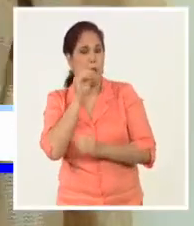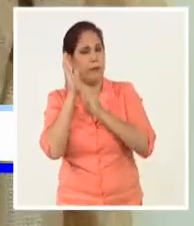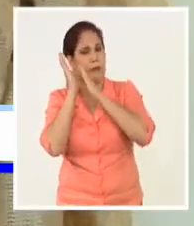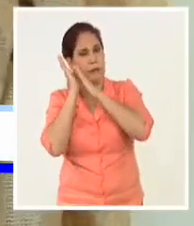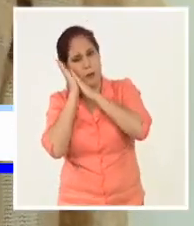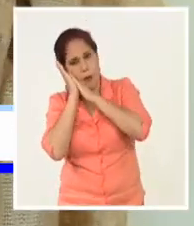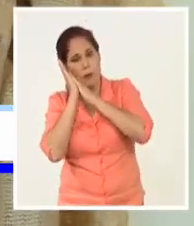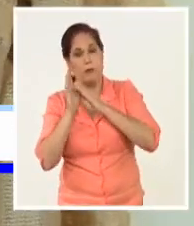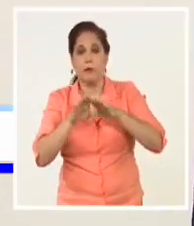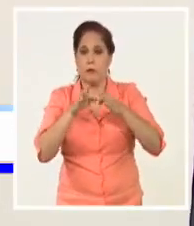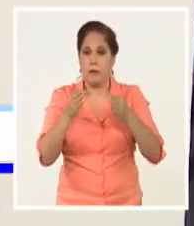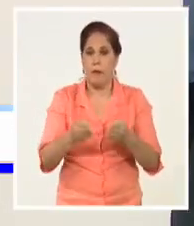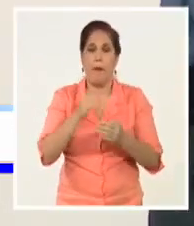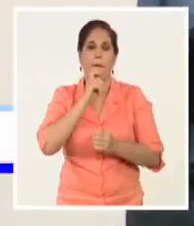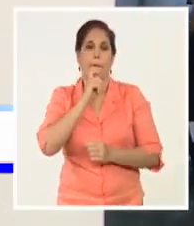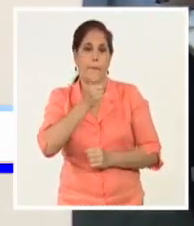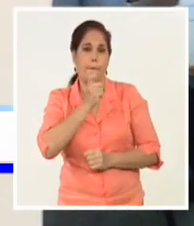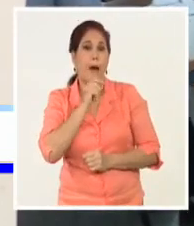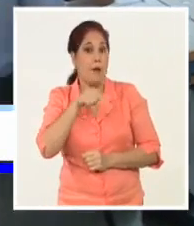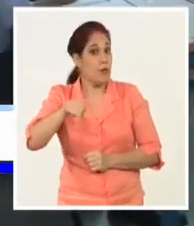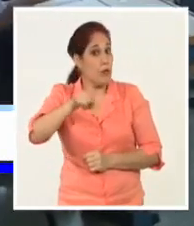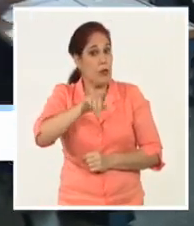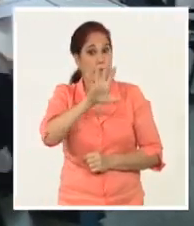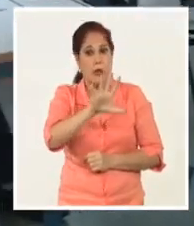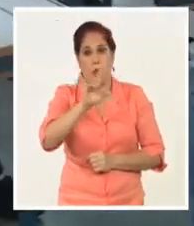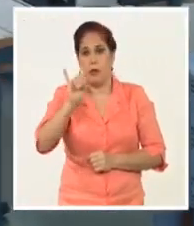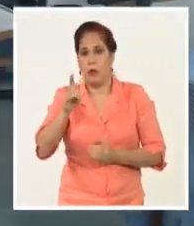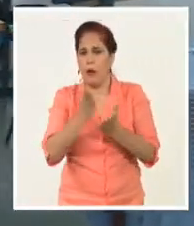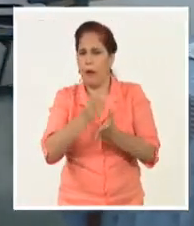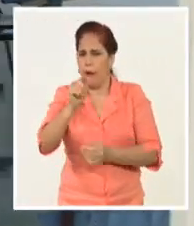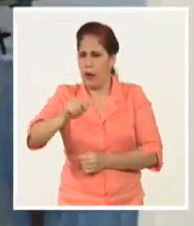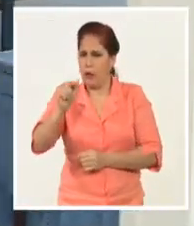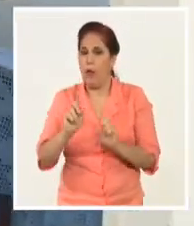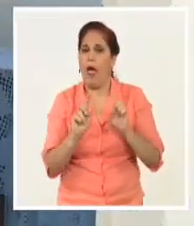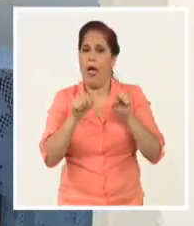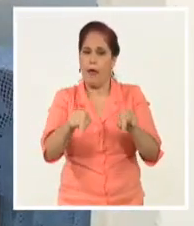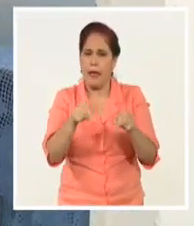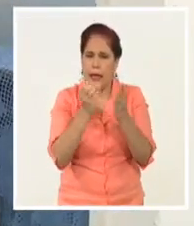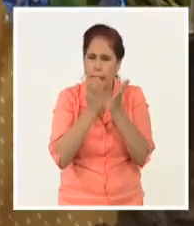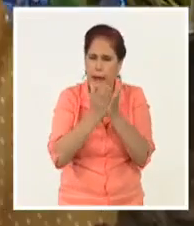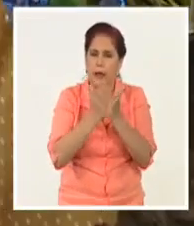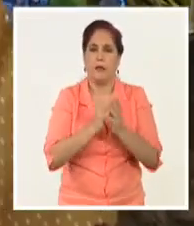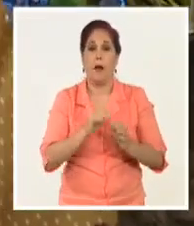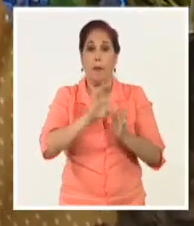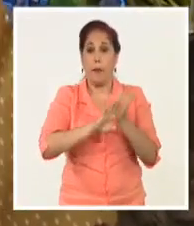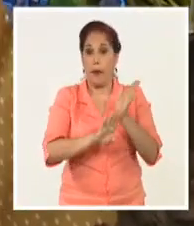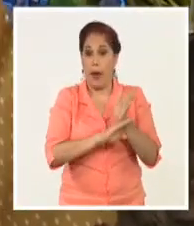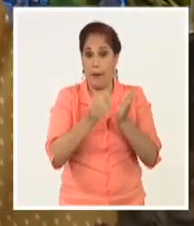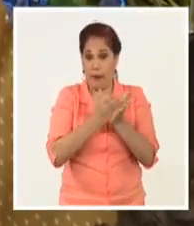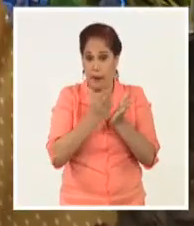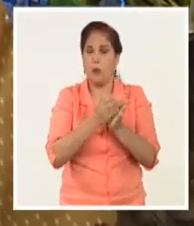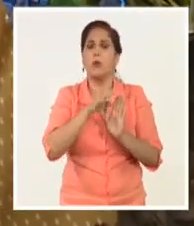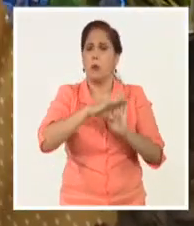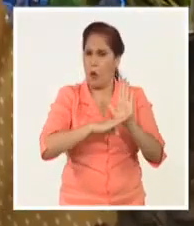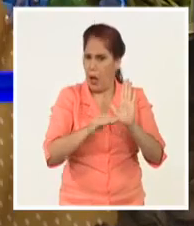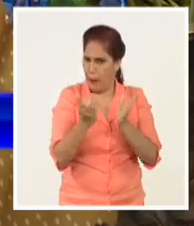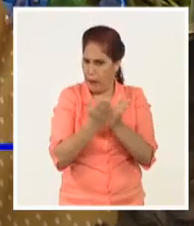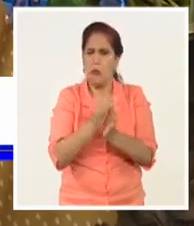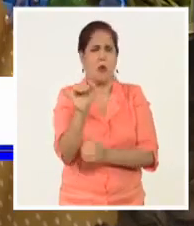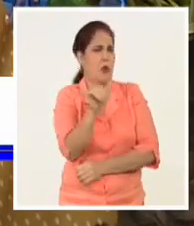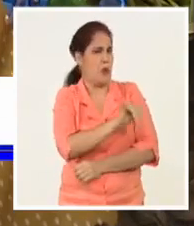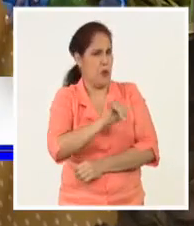dormitorios, los baños, y es que sus 59 alumnos están en clases. El programa de estudio de esta escuela es el mismo programa